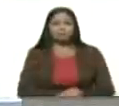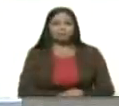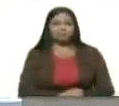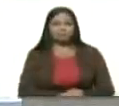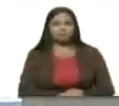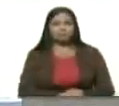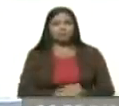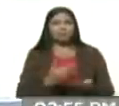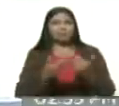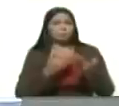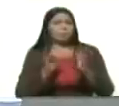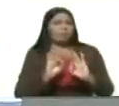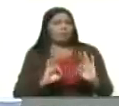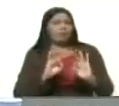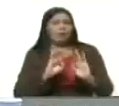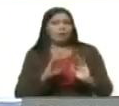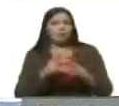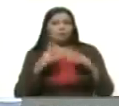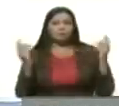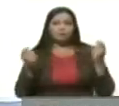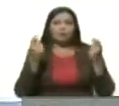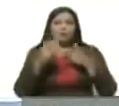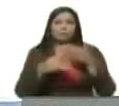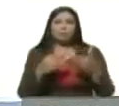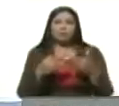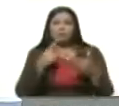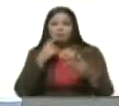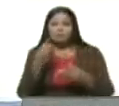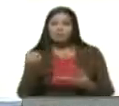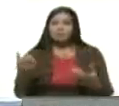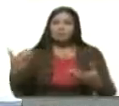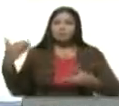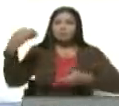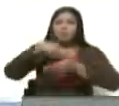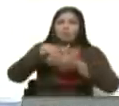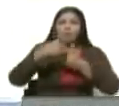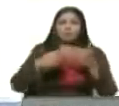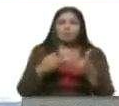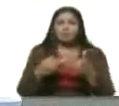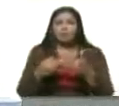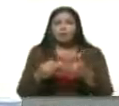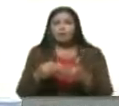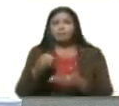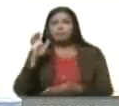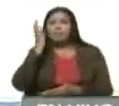No pasa nada. Sería que comulgan con el intento, con el golpe de Estado contra Evo.